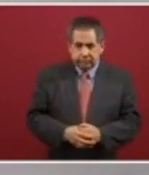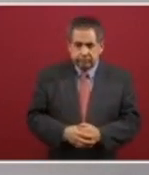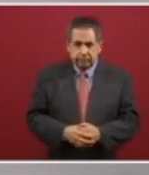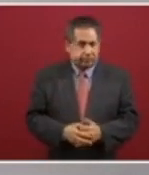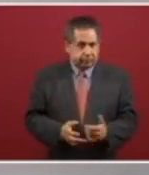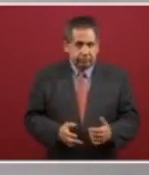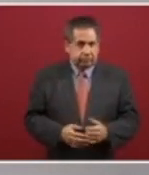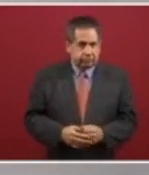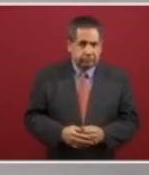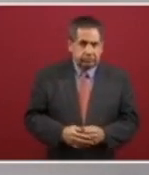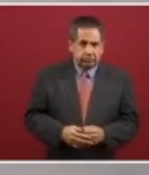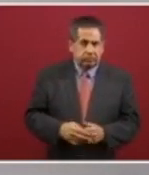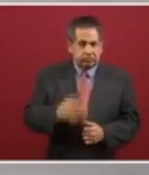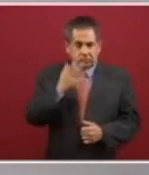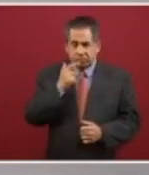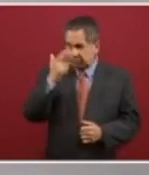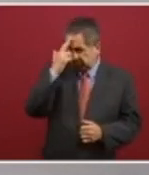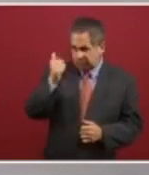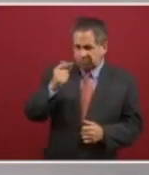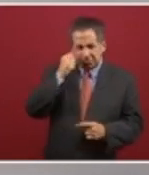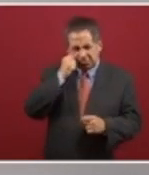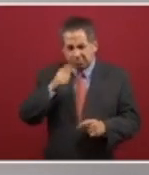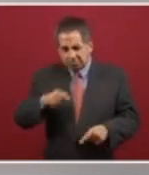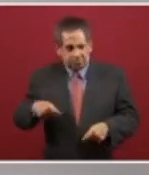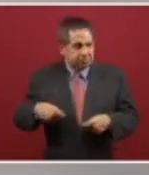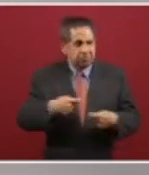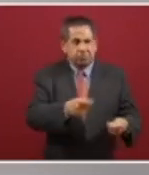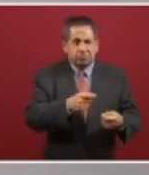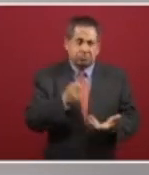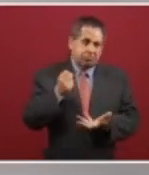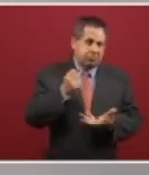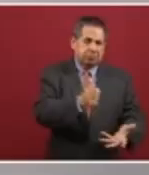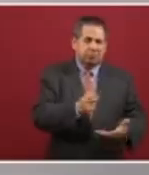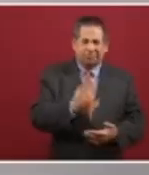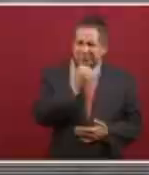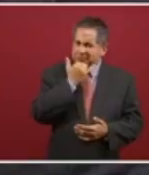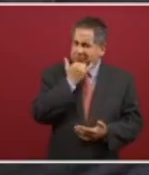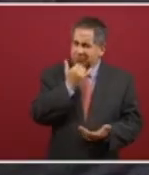sin justificación alguna.